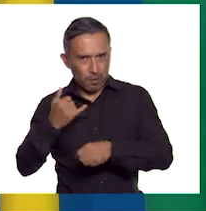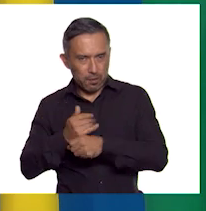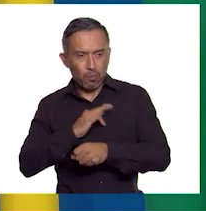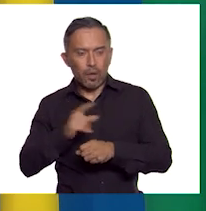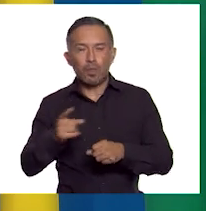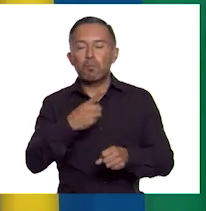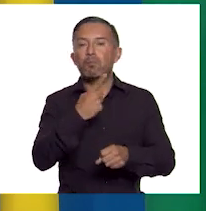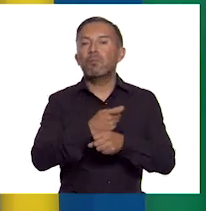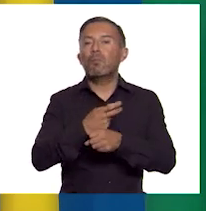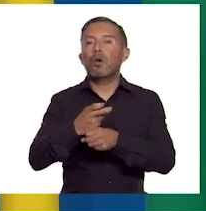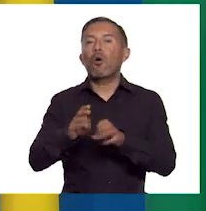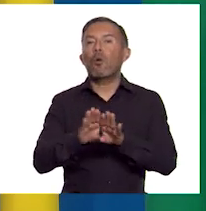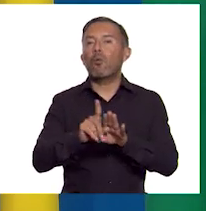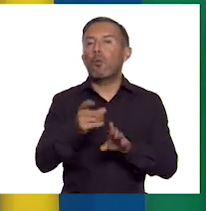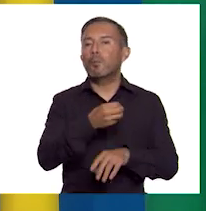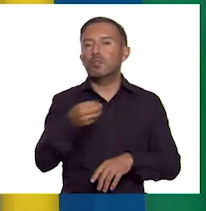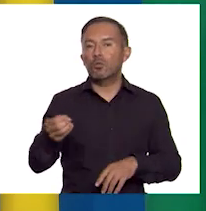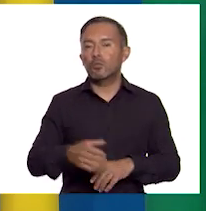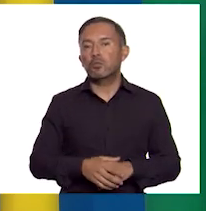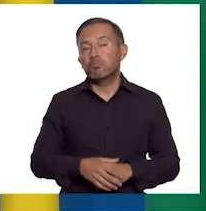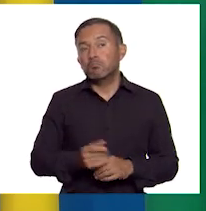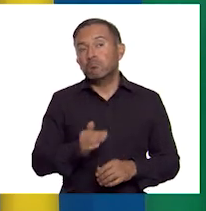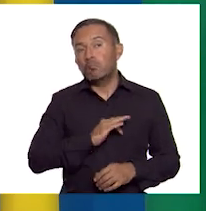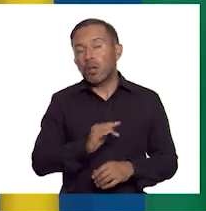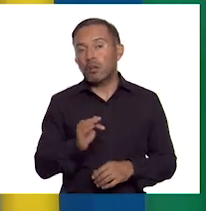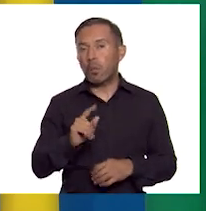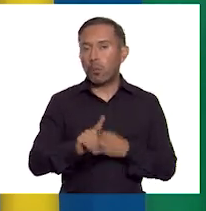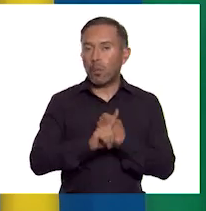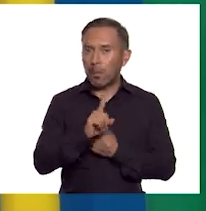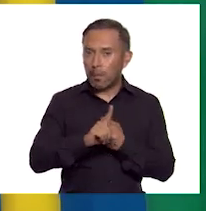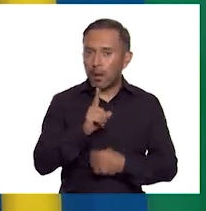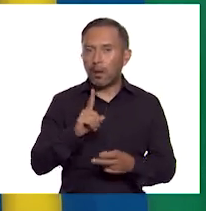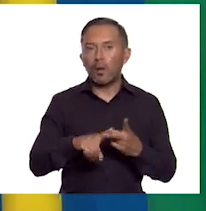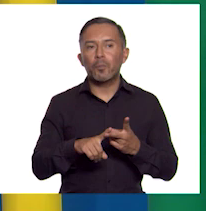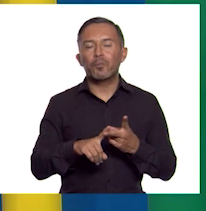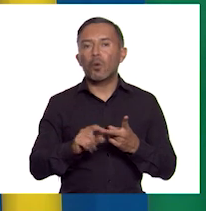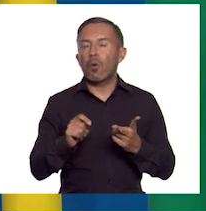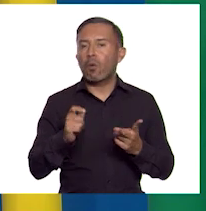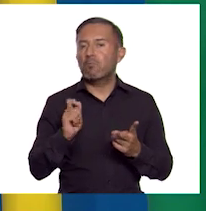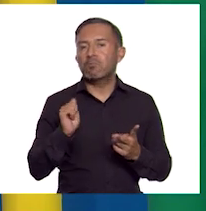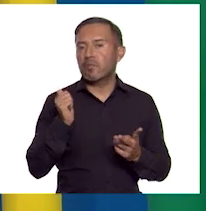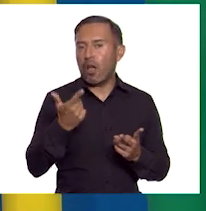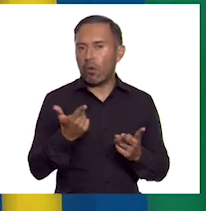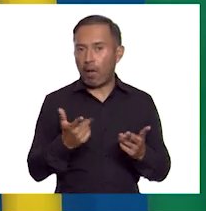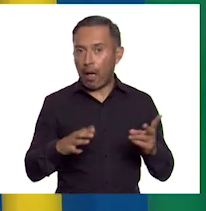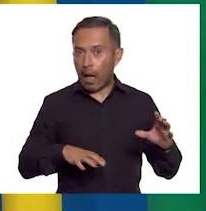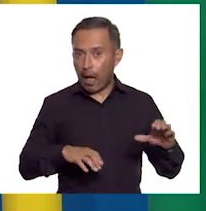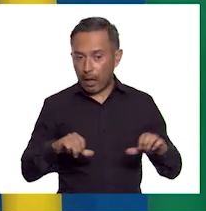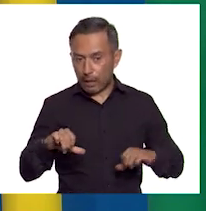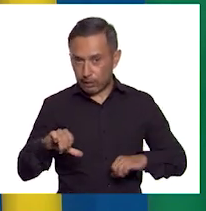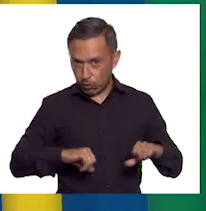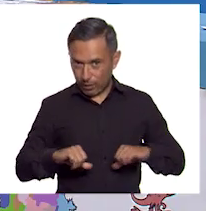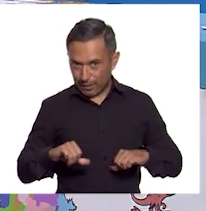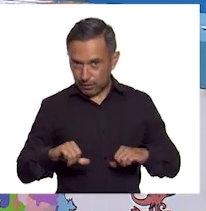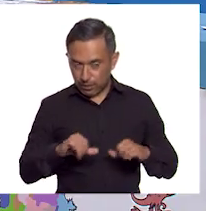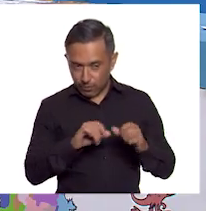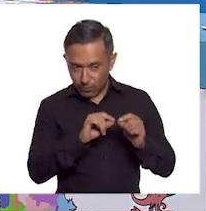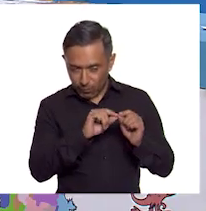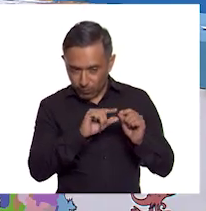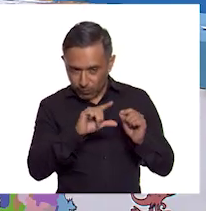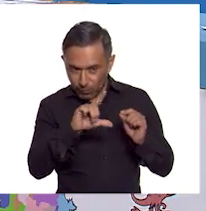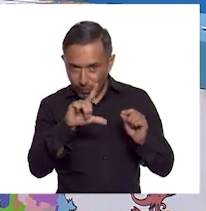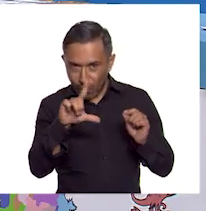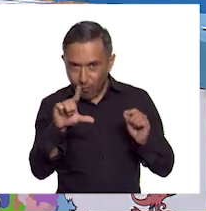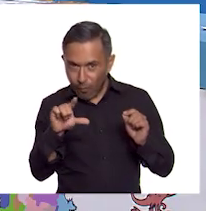a su vez pues constan de un problema, unas acciones para resolverlo y un resultado, ¿cierto? Qué